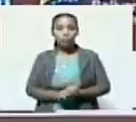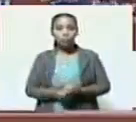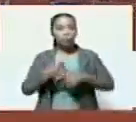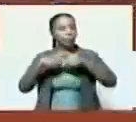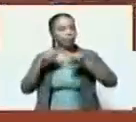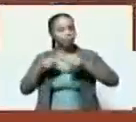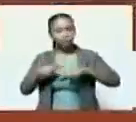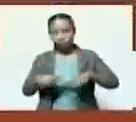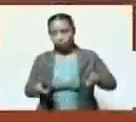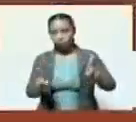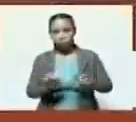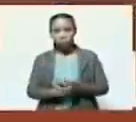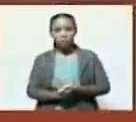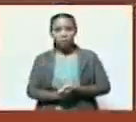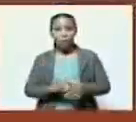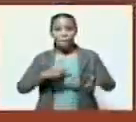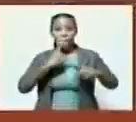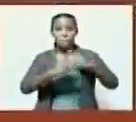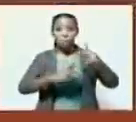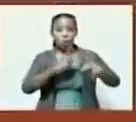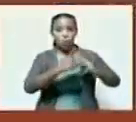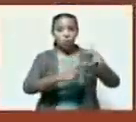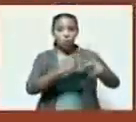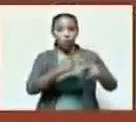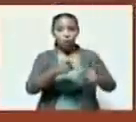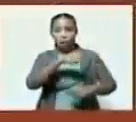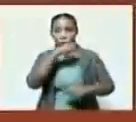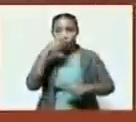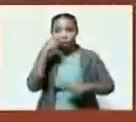diversos fines, y para procesamiento